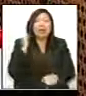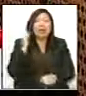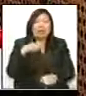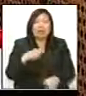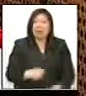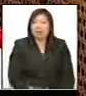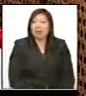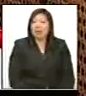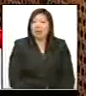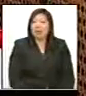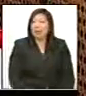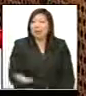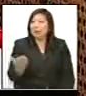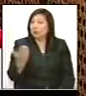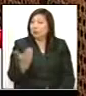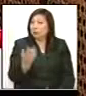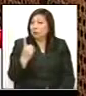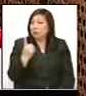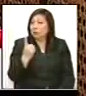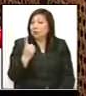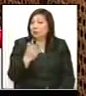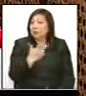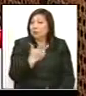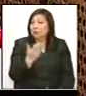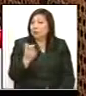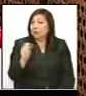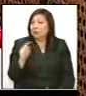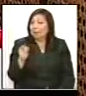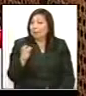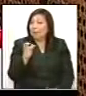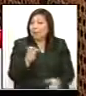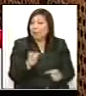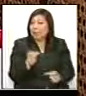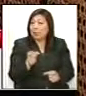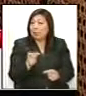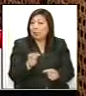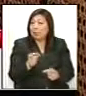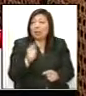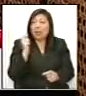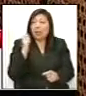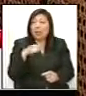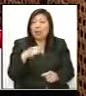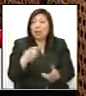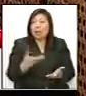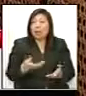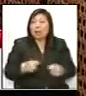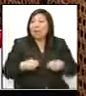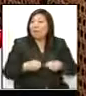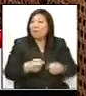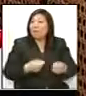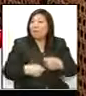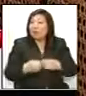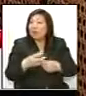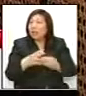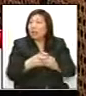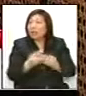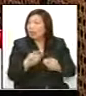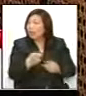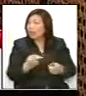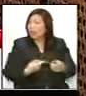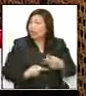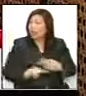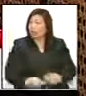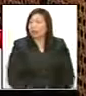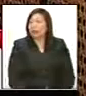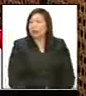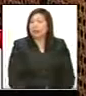en la parada, nosotros recibimos un diario de 300.000 personas que van a Gamarra y a la parada. ¿Qué quiere decir eso? Que ellos transportan